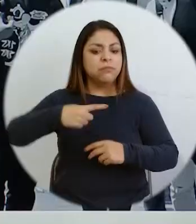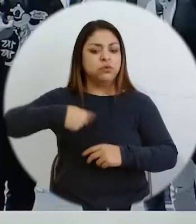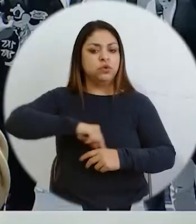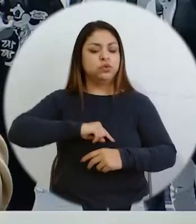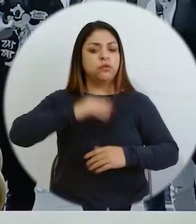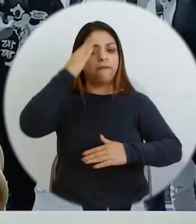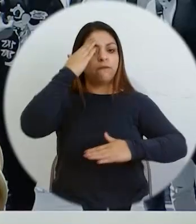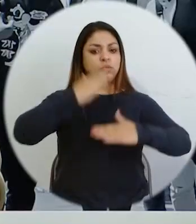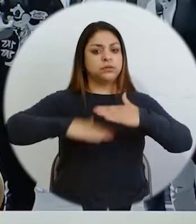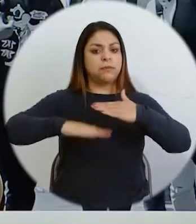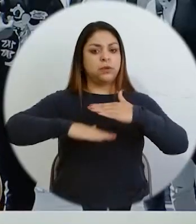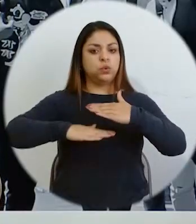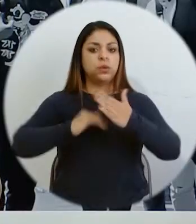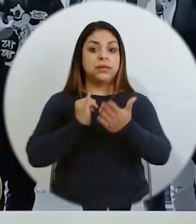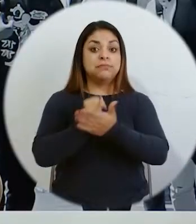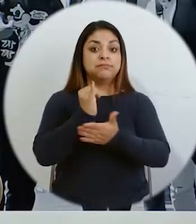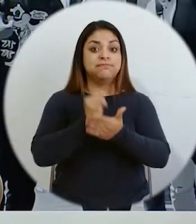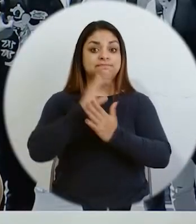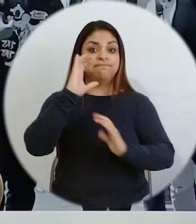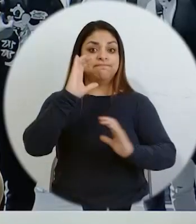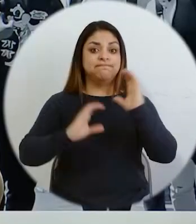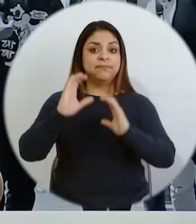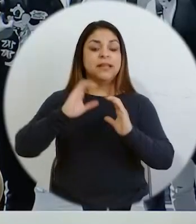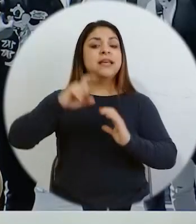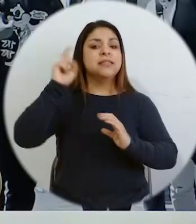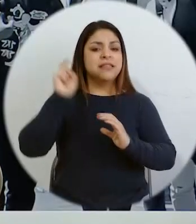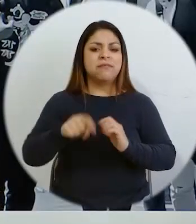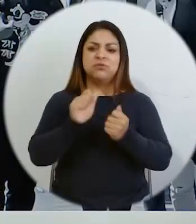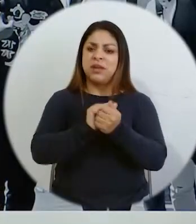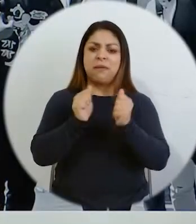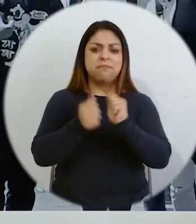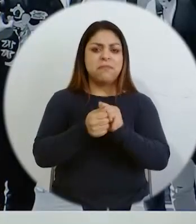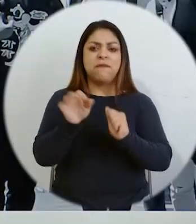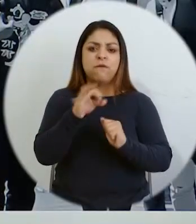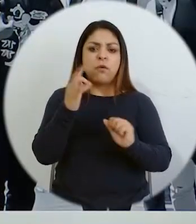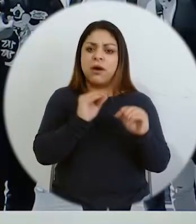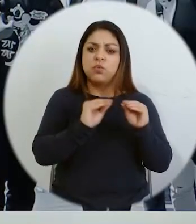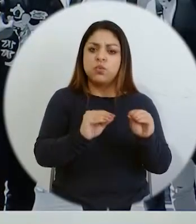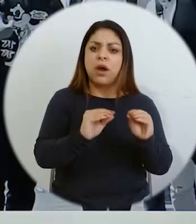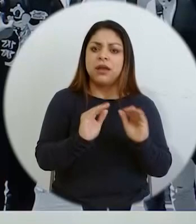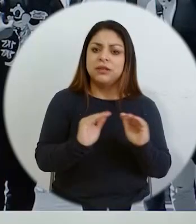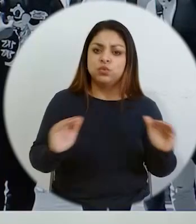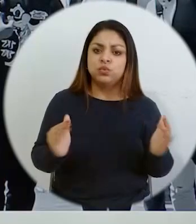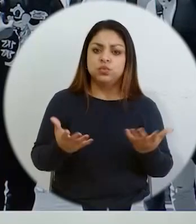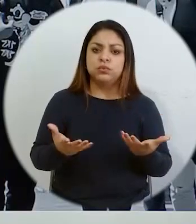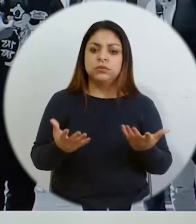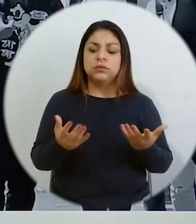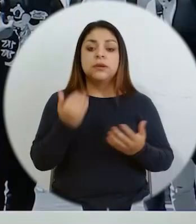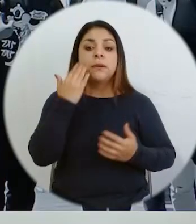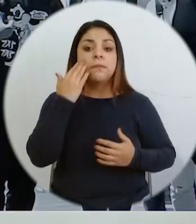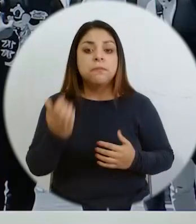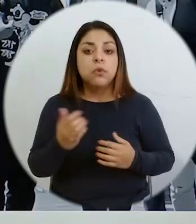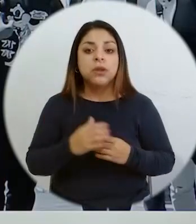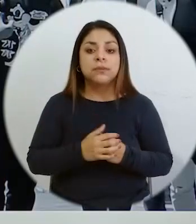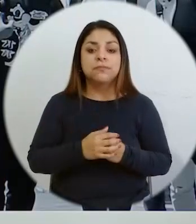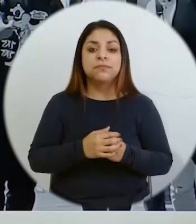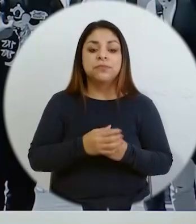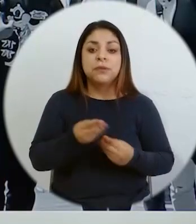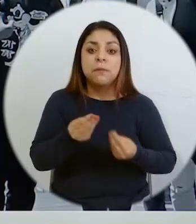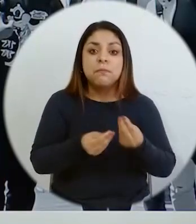que ir cambiando la forma en que educamos a las niñas y los niños, porque lo que está produciendo es que